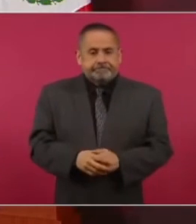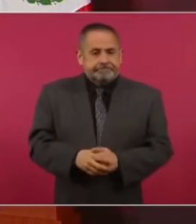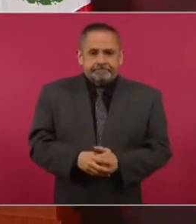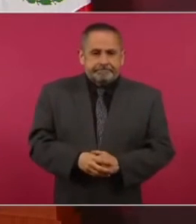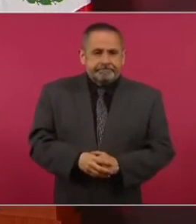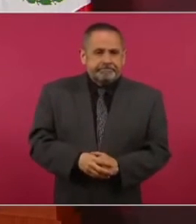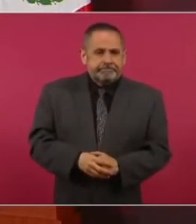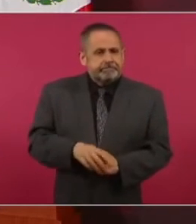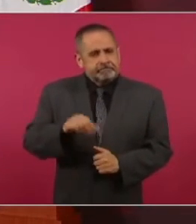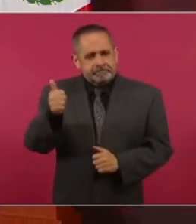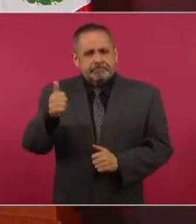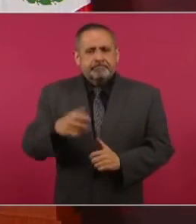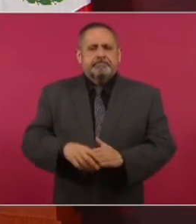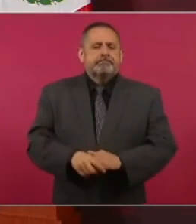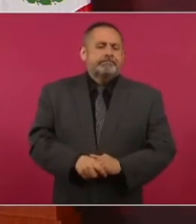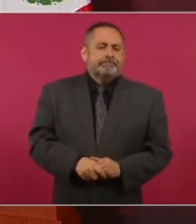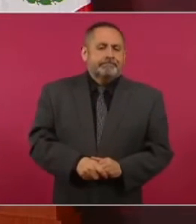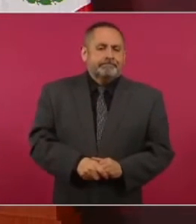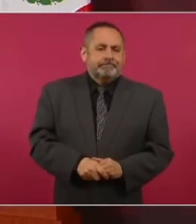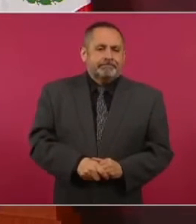Mural.